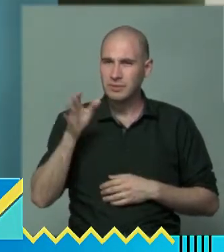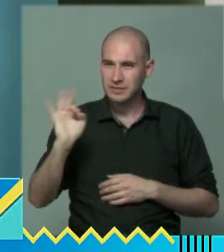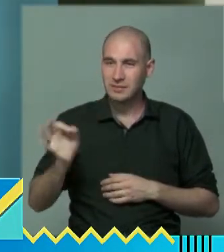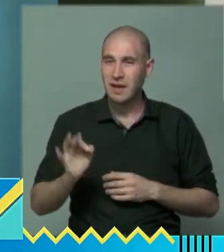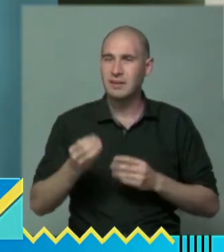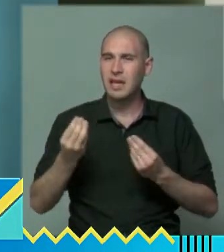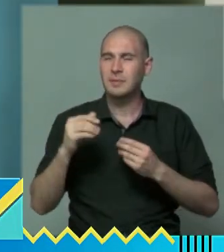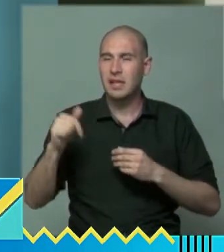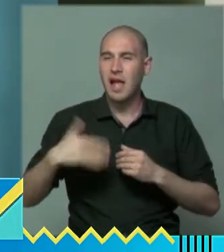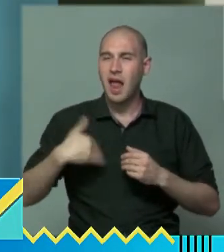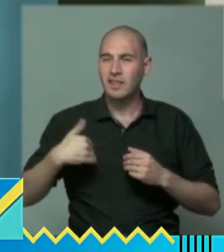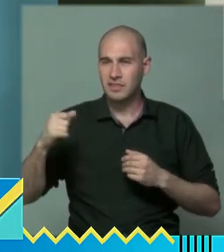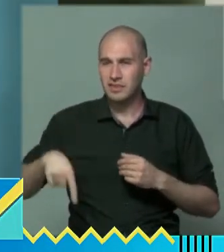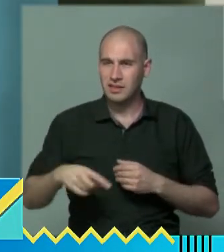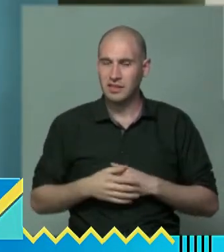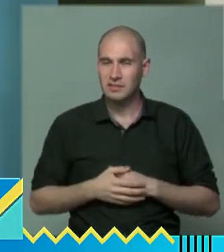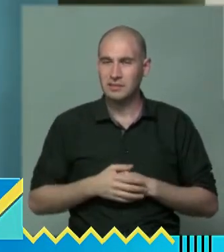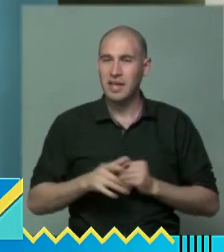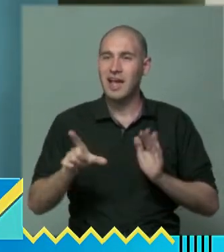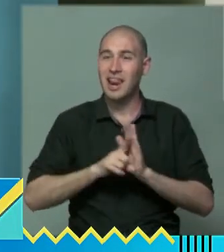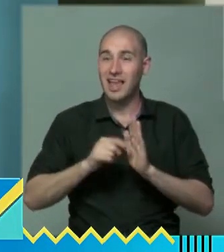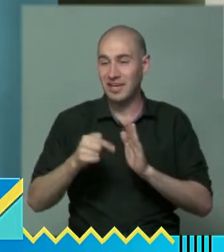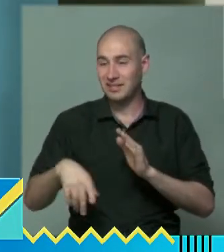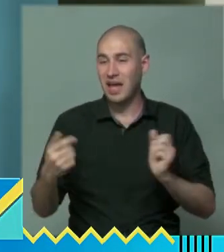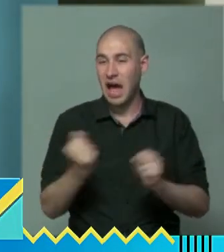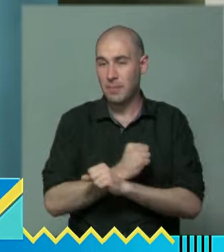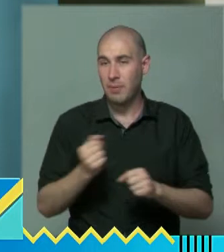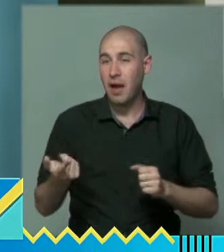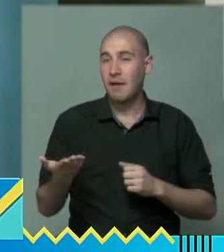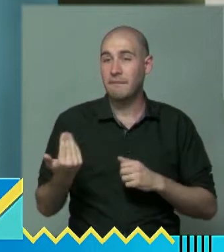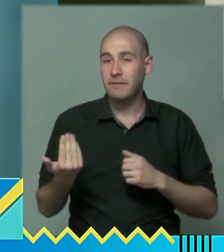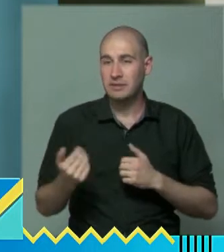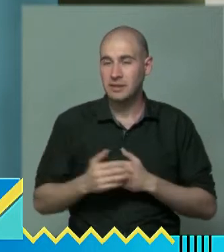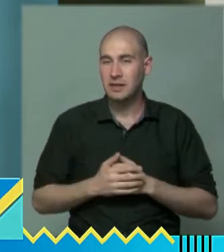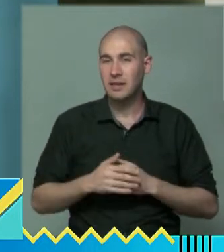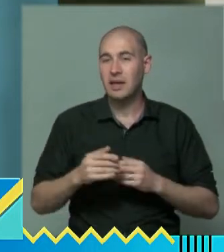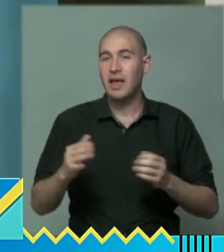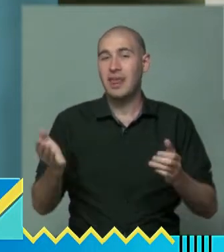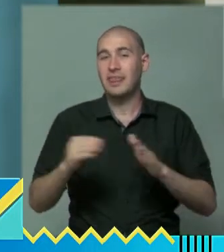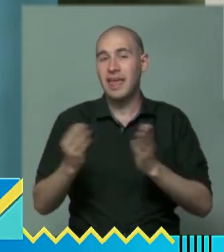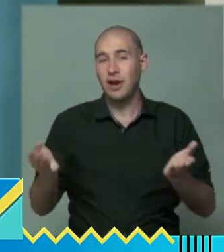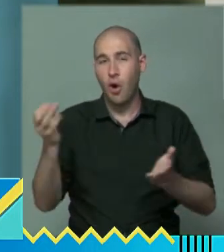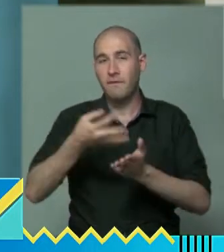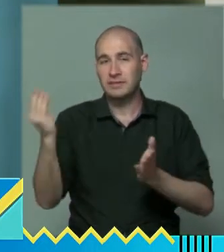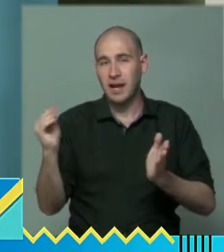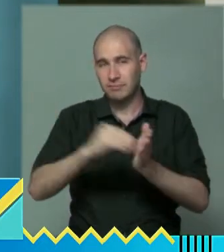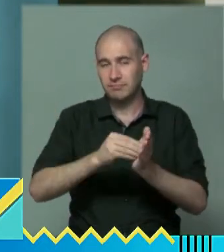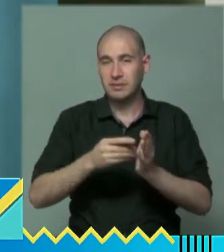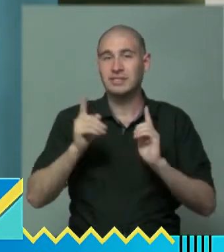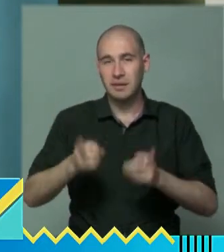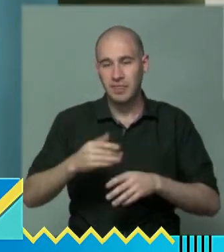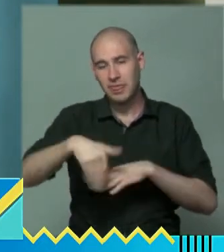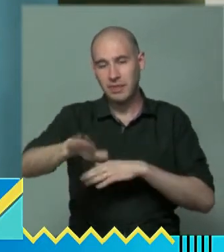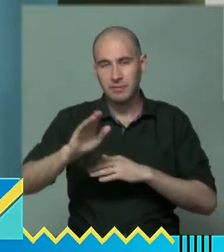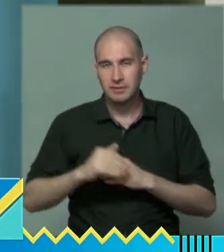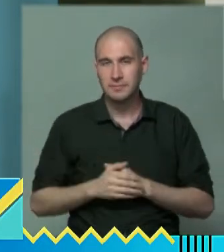también de lo que está sucediendo aquí en Argentina y que esta ley ha sido sancionada? Falta la promulgación y posteriormente lo que tiene que ver con la